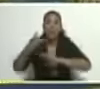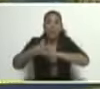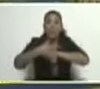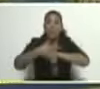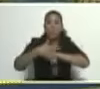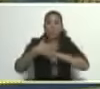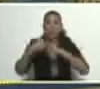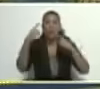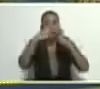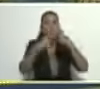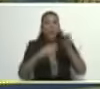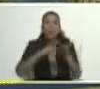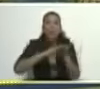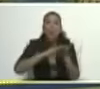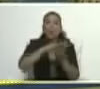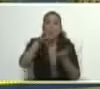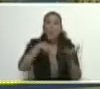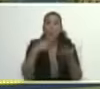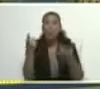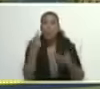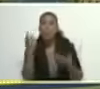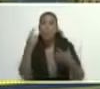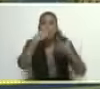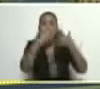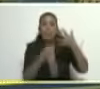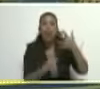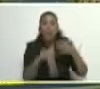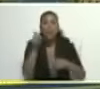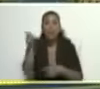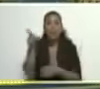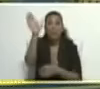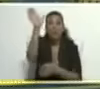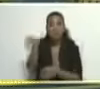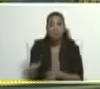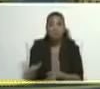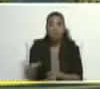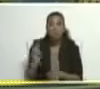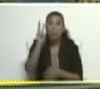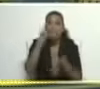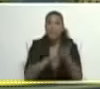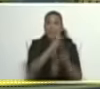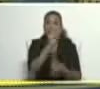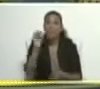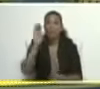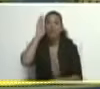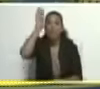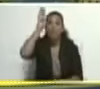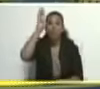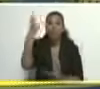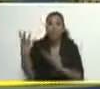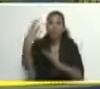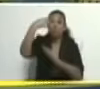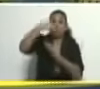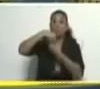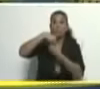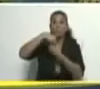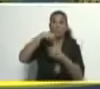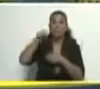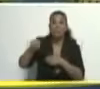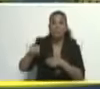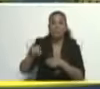tecnología, y con toda esa experiencia, Agenda 2030, de aquí en